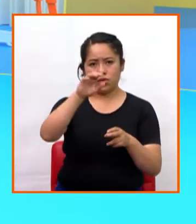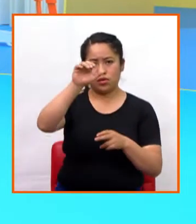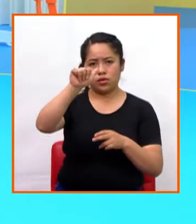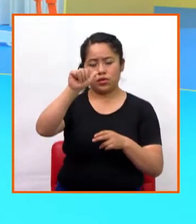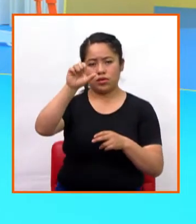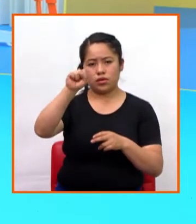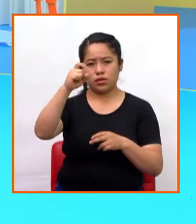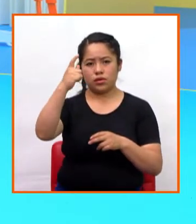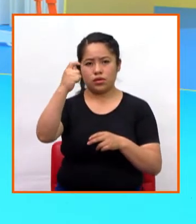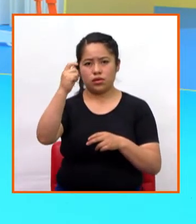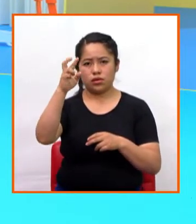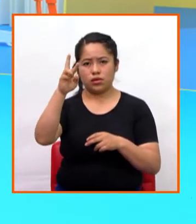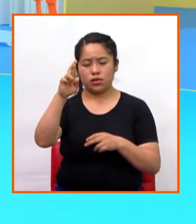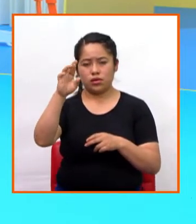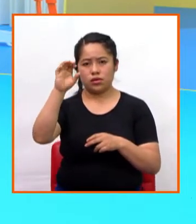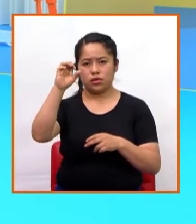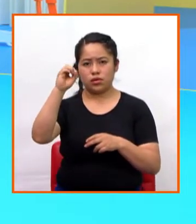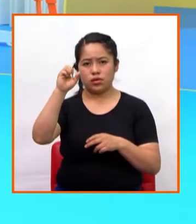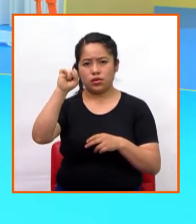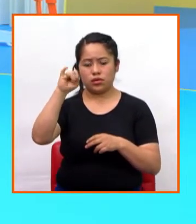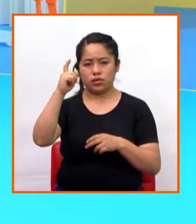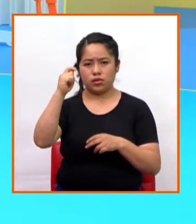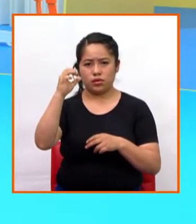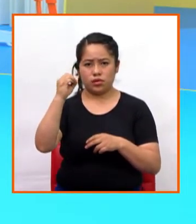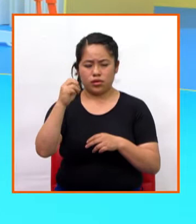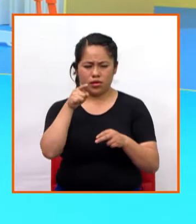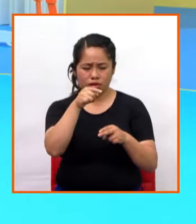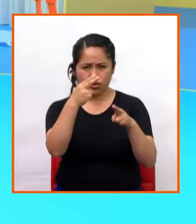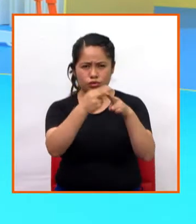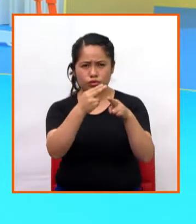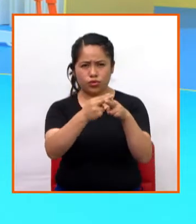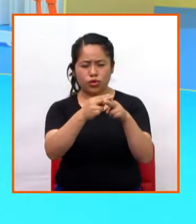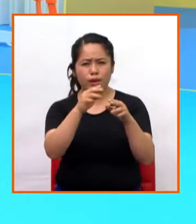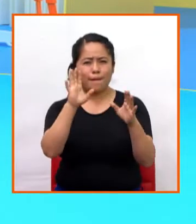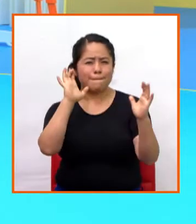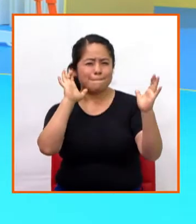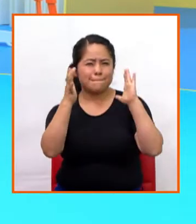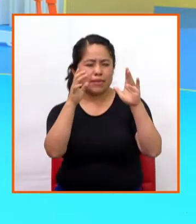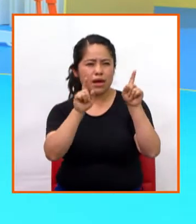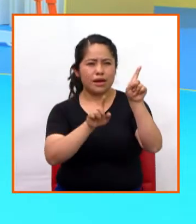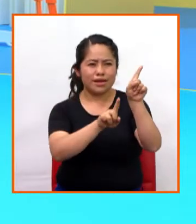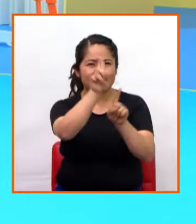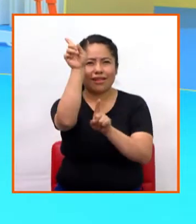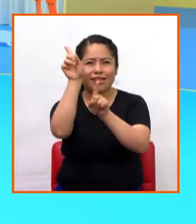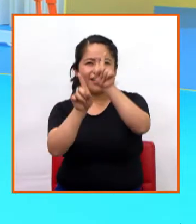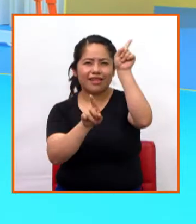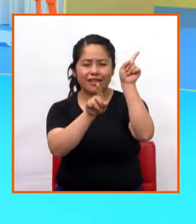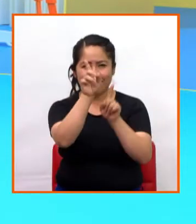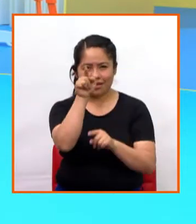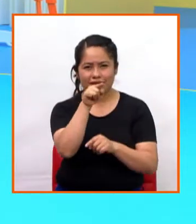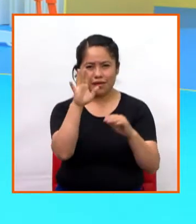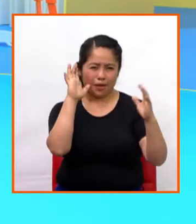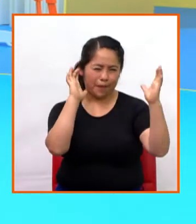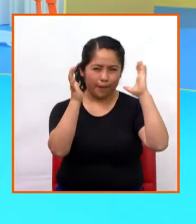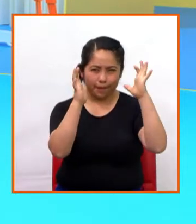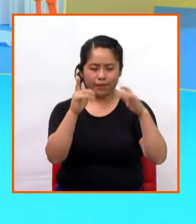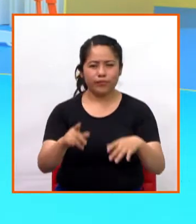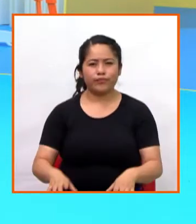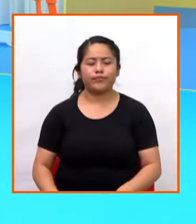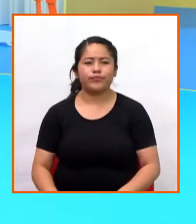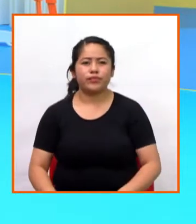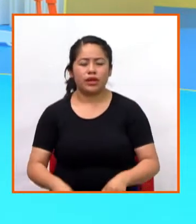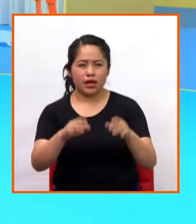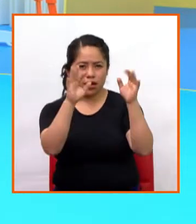viene de estrella porque tienen una forma estrellada, por eso se llaman astrocitos. La función principal que tienen va a ser la